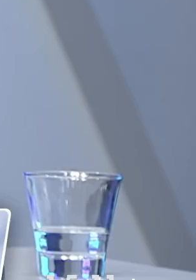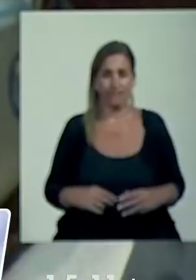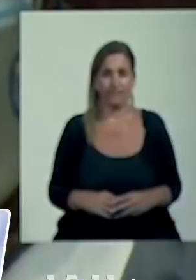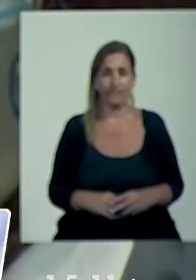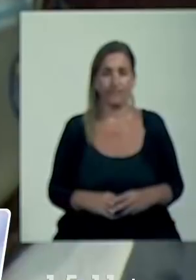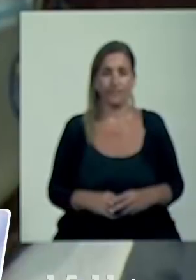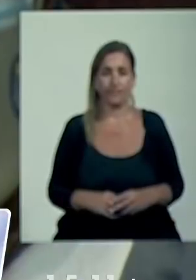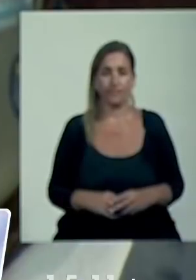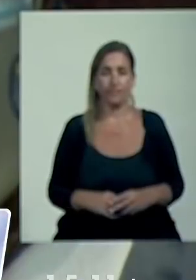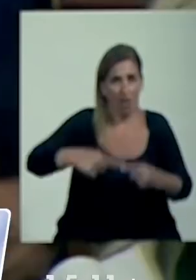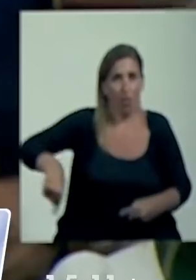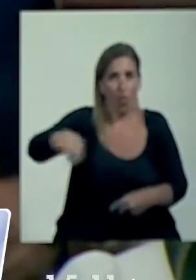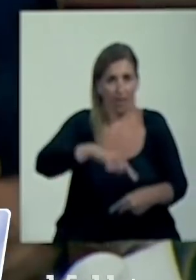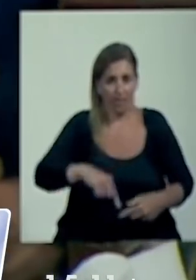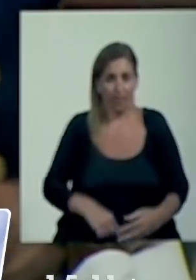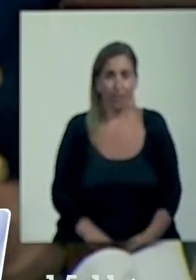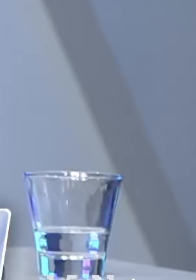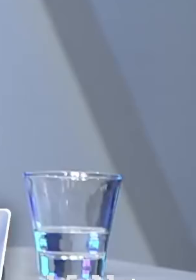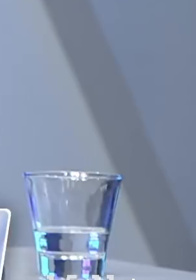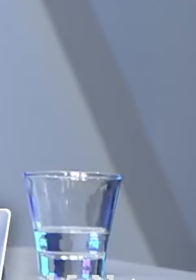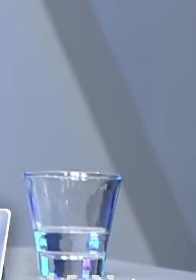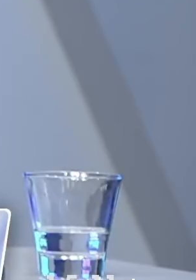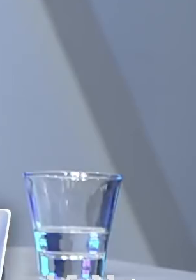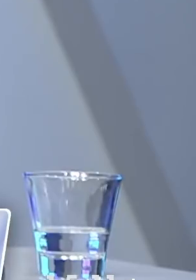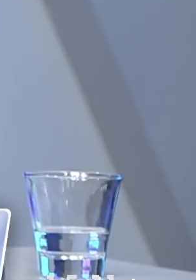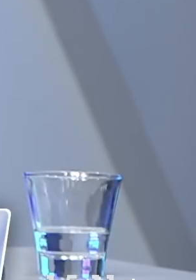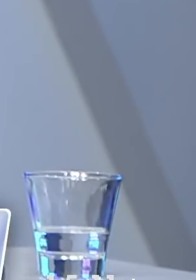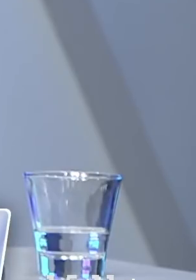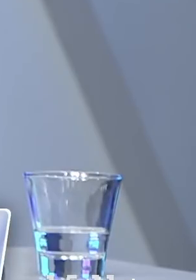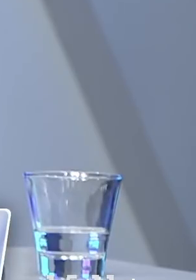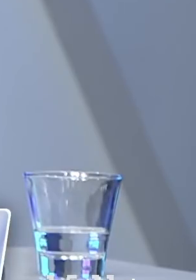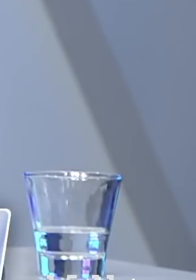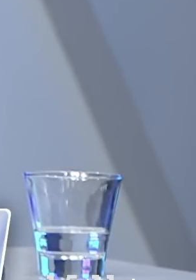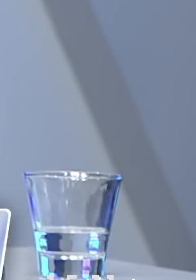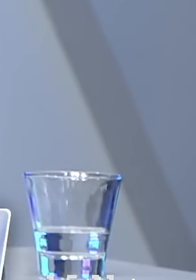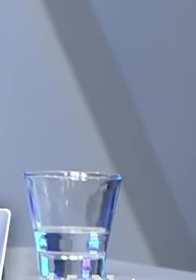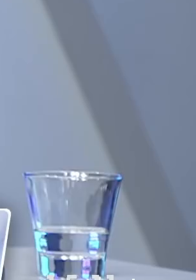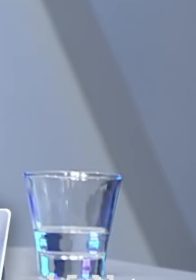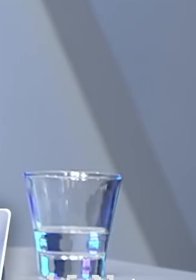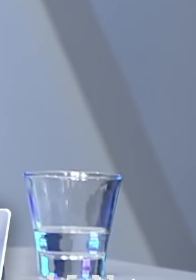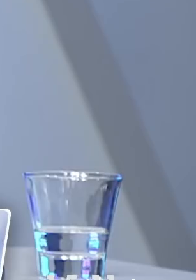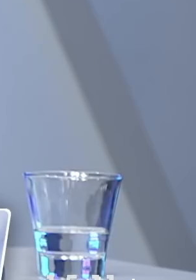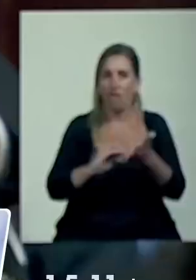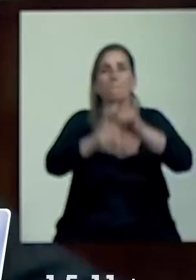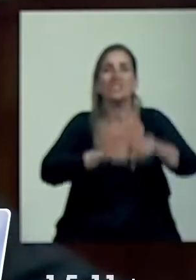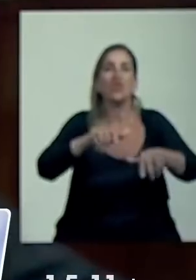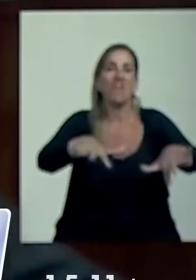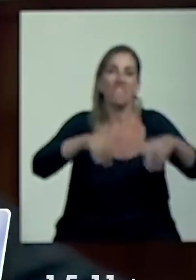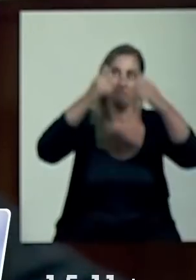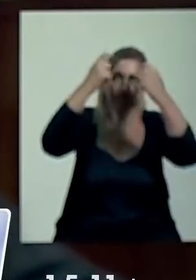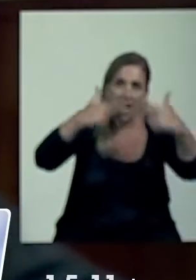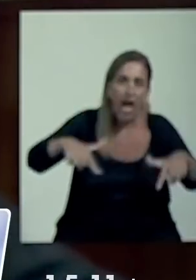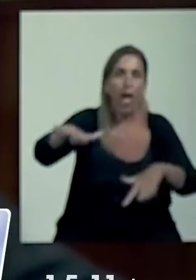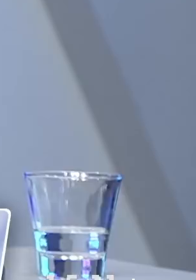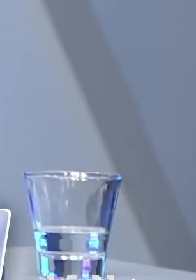gobierno una parte a la coalición una parte de su estructura de su columna vertebral para seguir gobernando sea algo le cambia esto no es inocuo